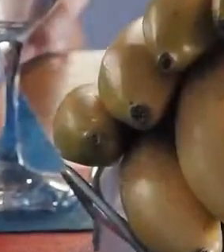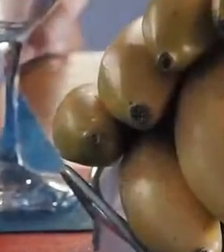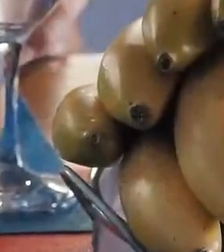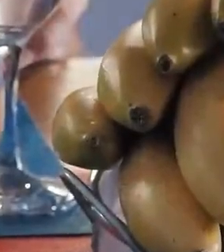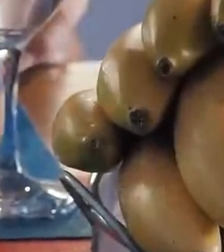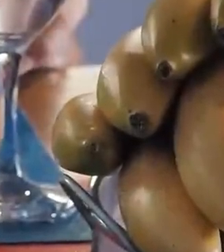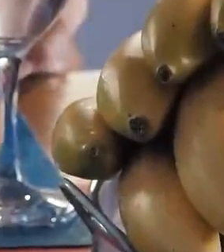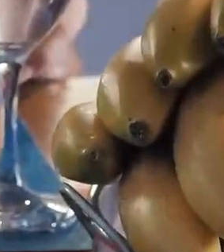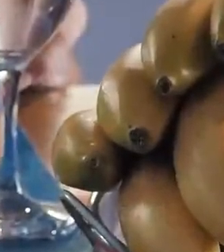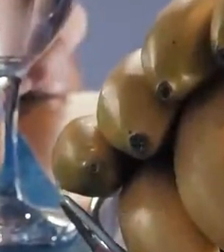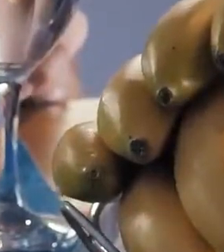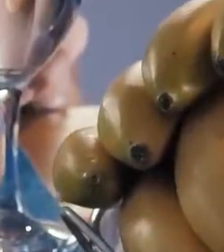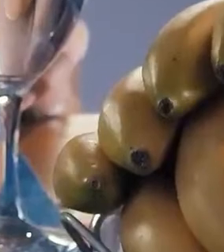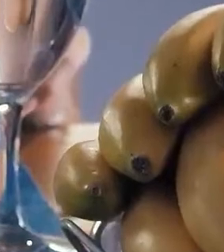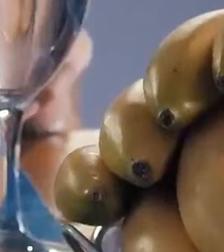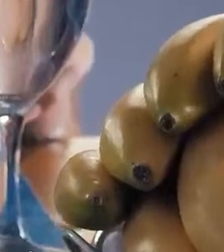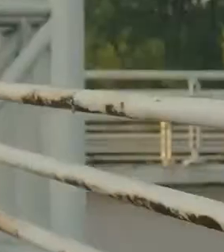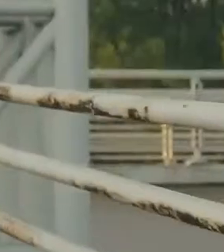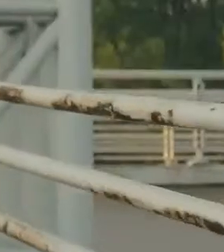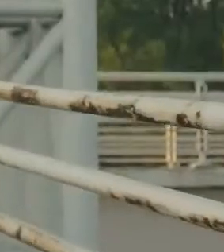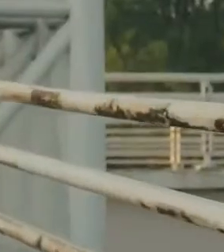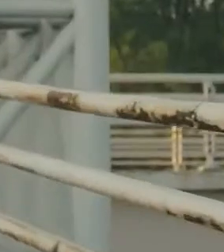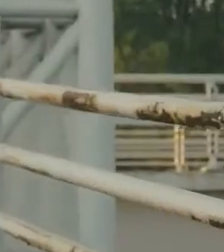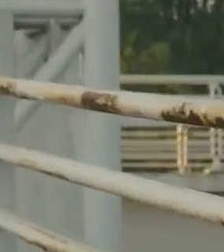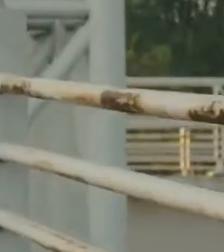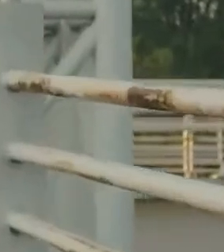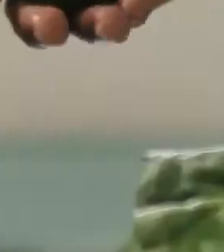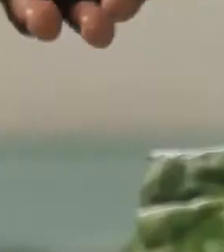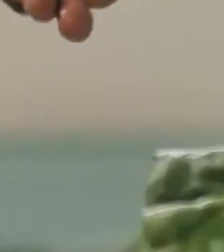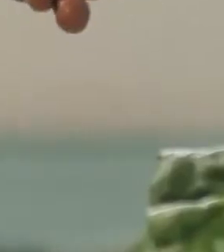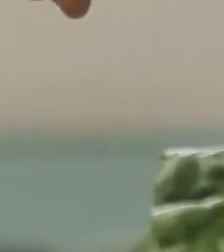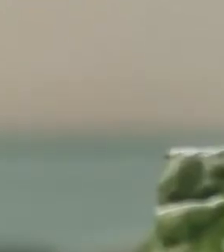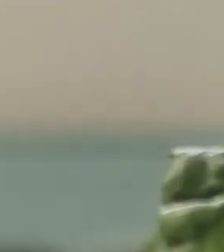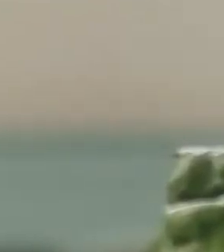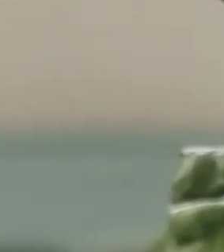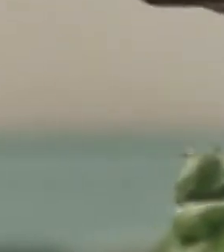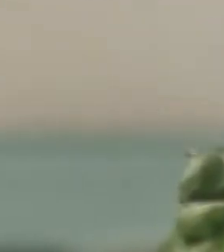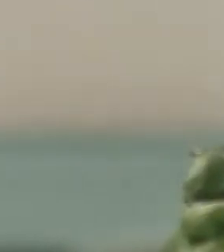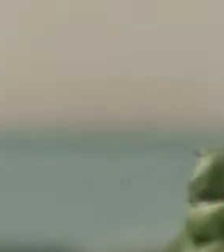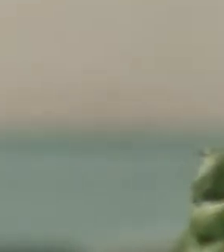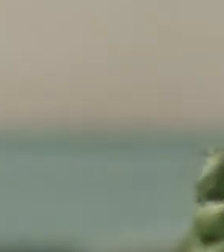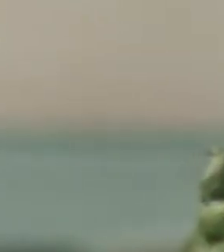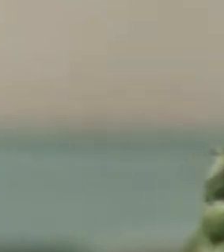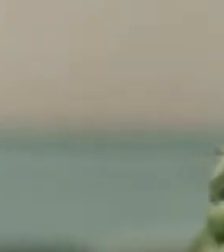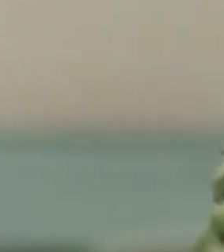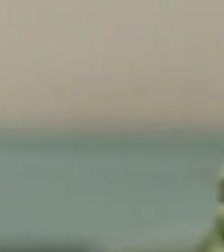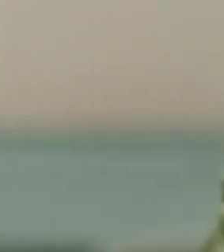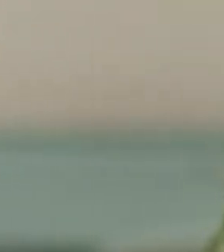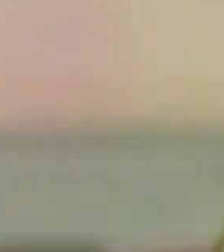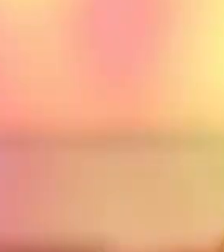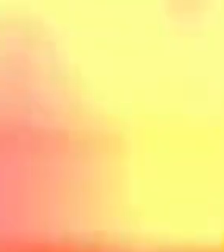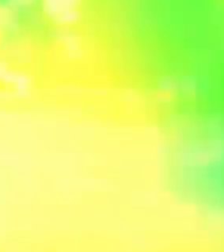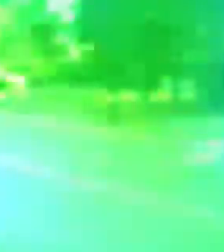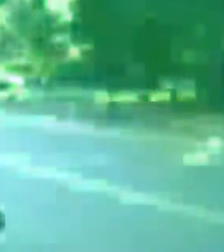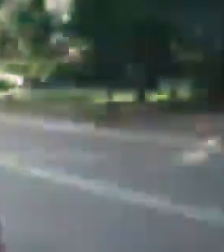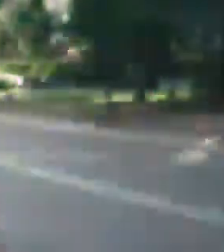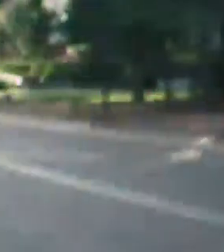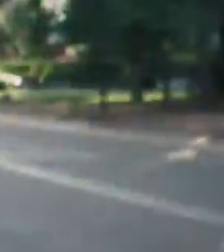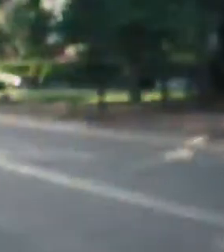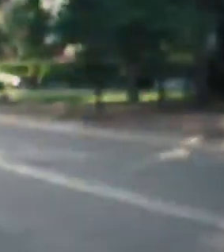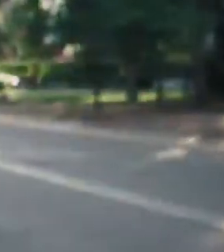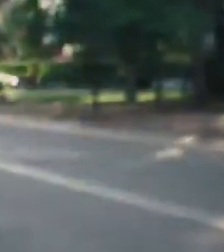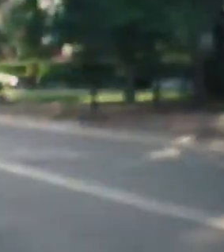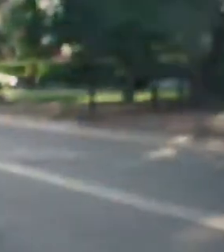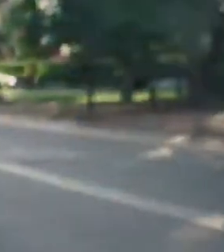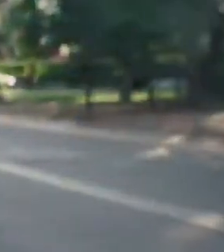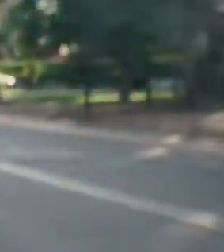Complementa comiendo de forma balanceada. Recuerda, el deporte y la alimentación nos ayudan a mantener nuestro cuerpo física y mentalmente saludable. Si asistes